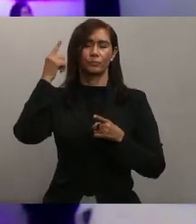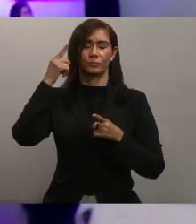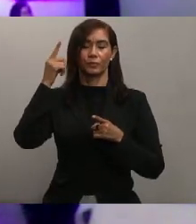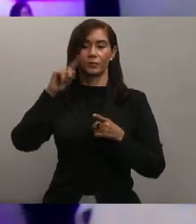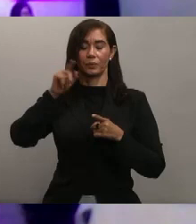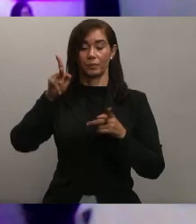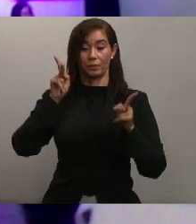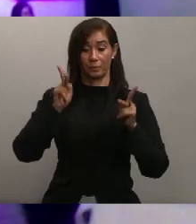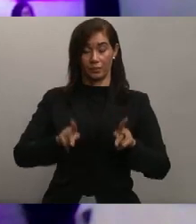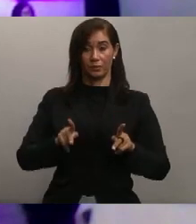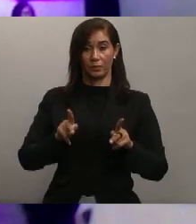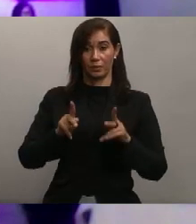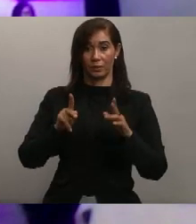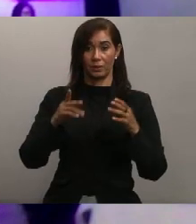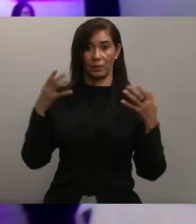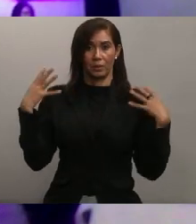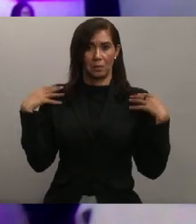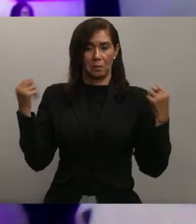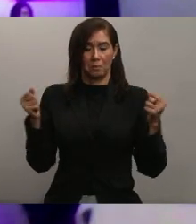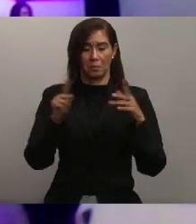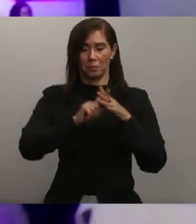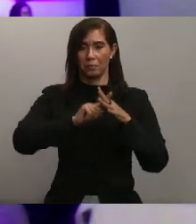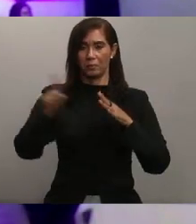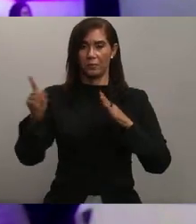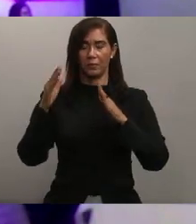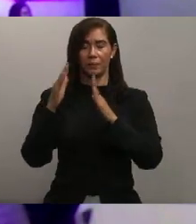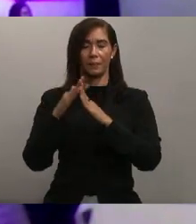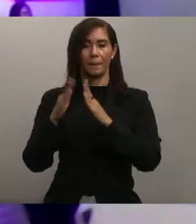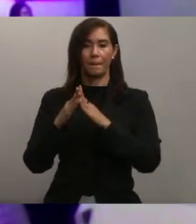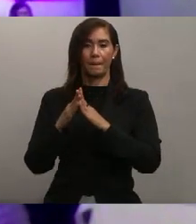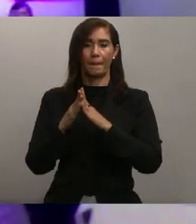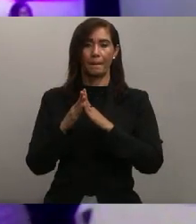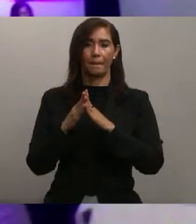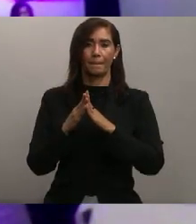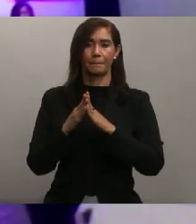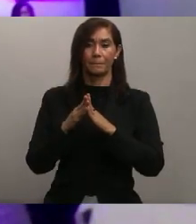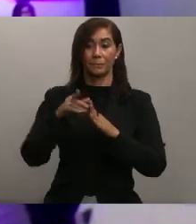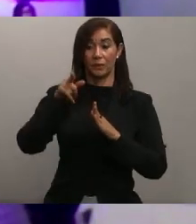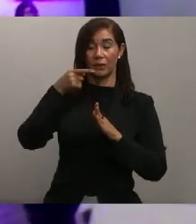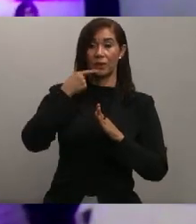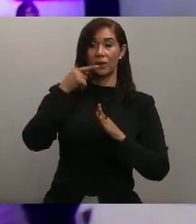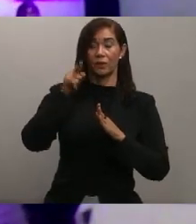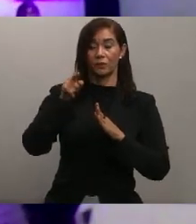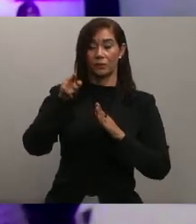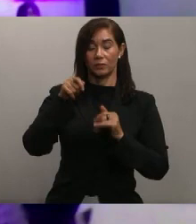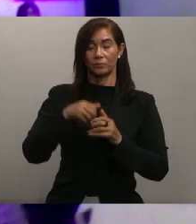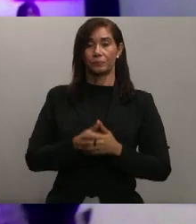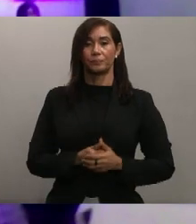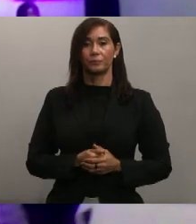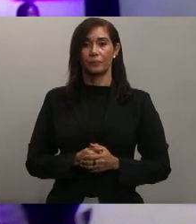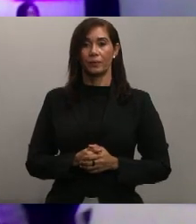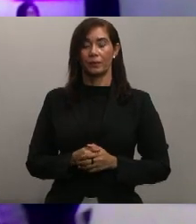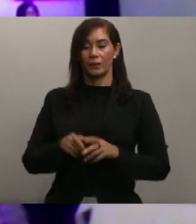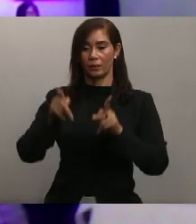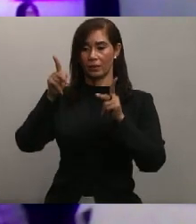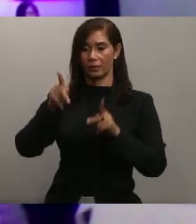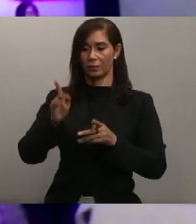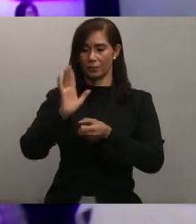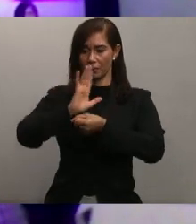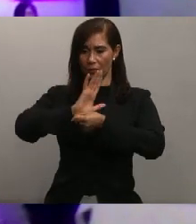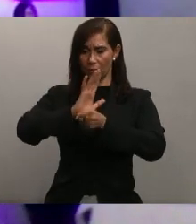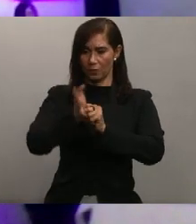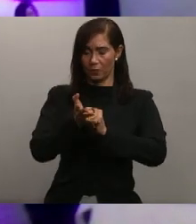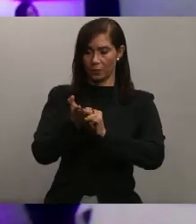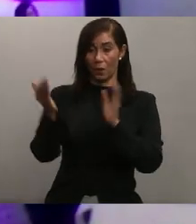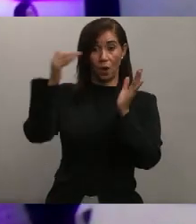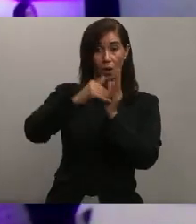de coronavirus. He oído diferentes versiones al respecto de expertos que dicen que esas personas quedan inmunizadas y que ya